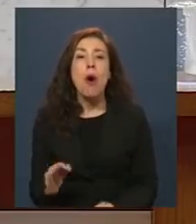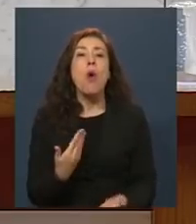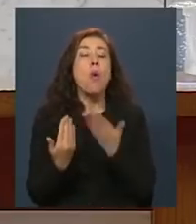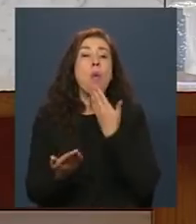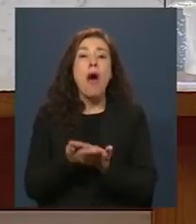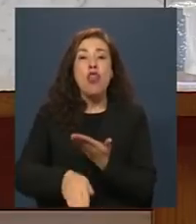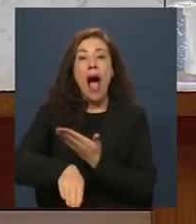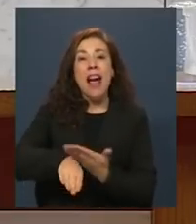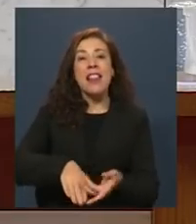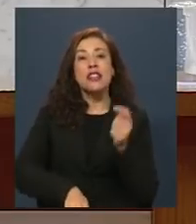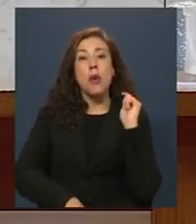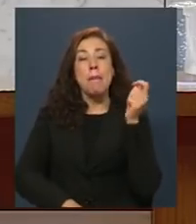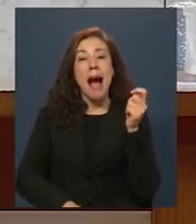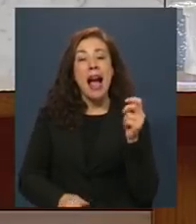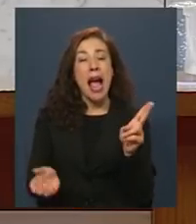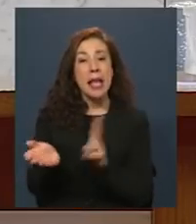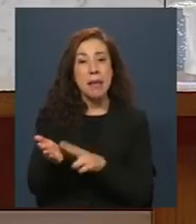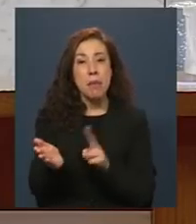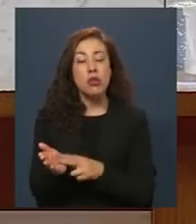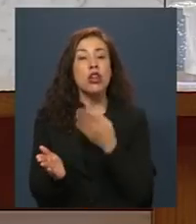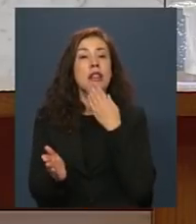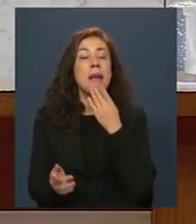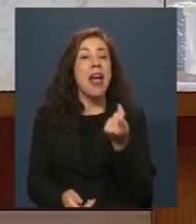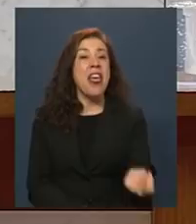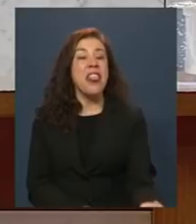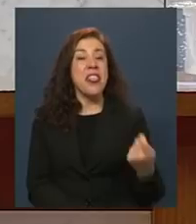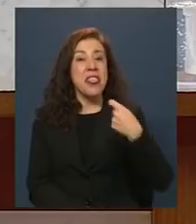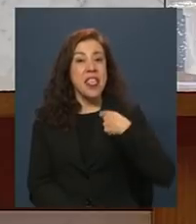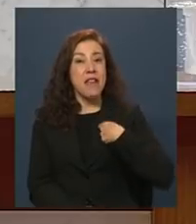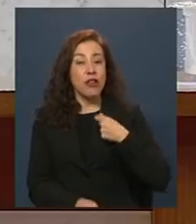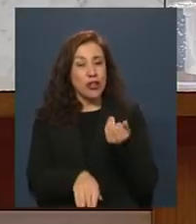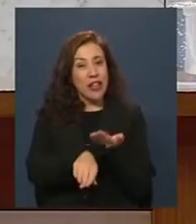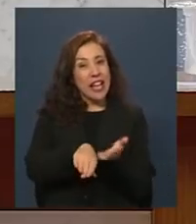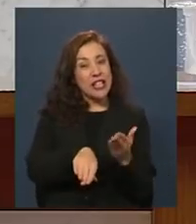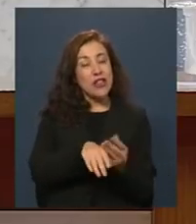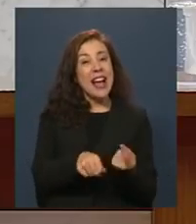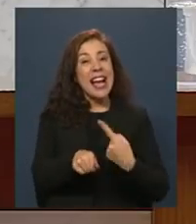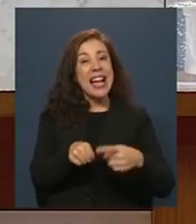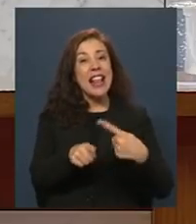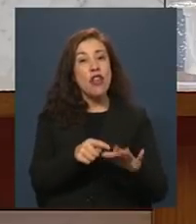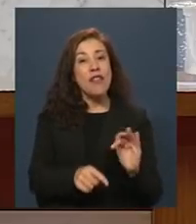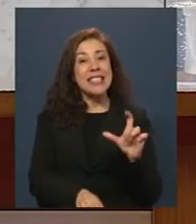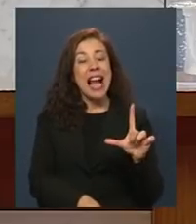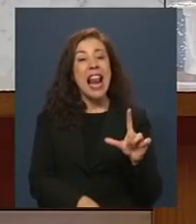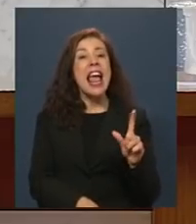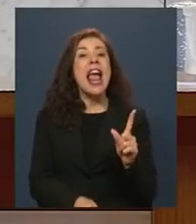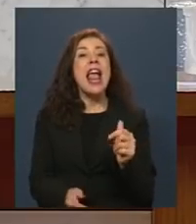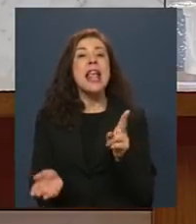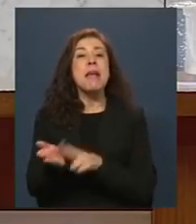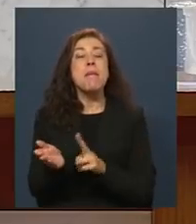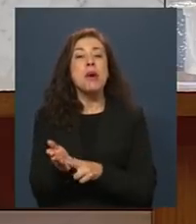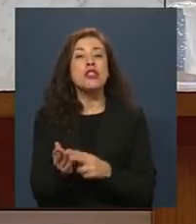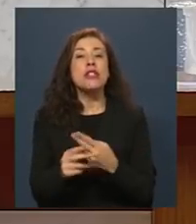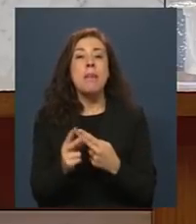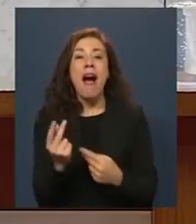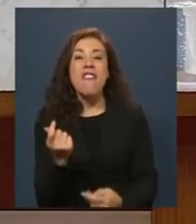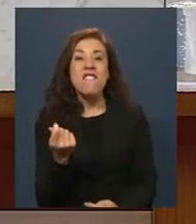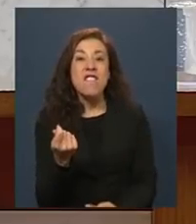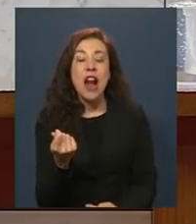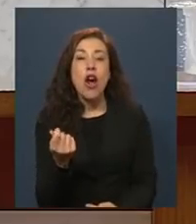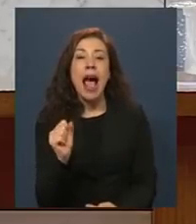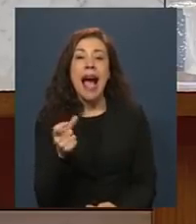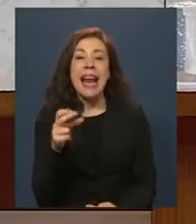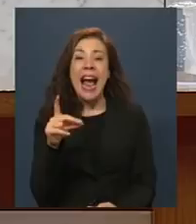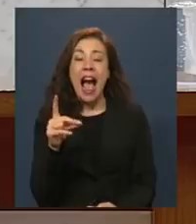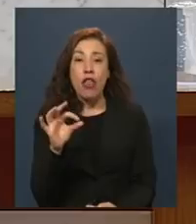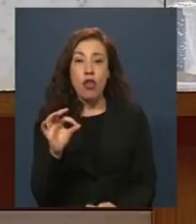pago de impuestos y se determinó la devolución del remanente del crédito fiscal del impuesto al valor agregado. A través de la Ley